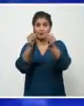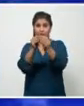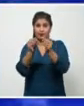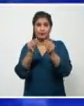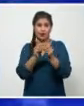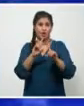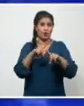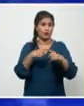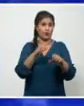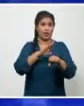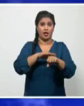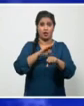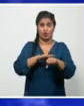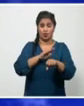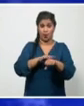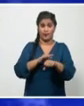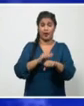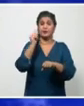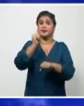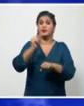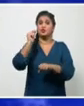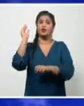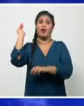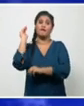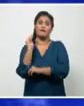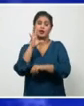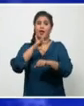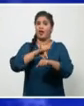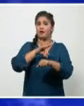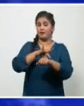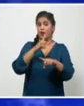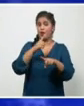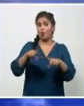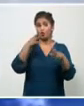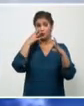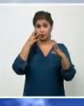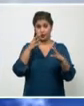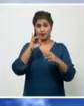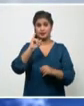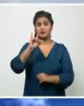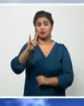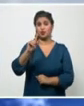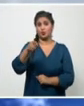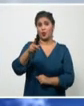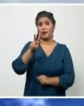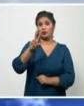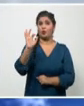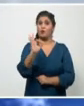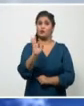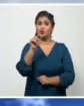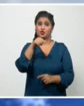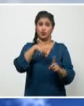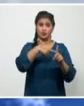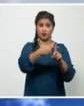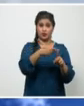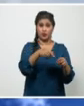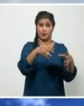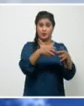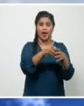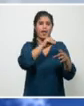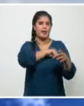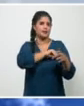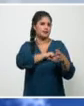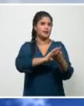importados. Otro elemento importante es que el 69,2% de los positivos son asintomáticos,